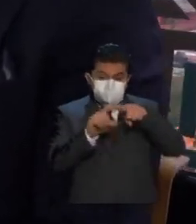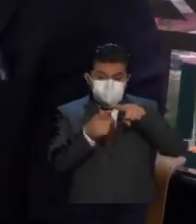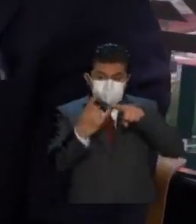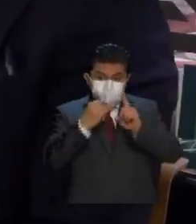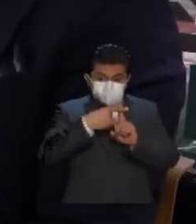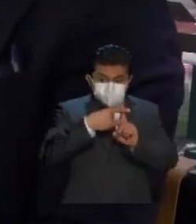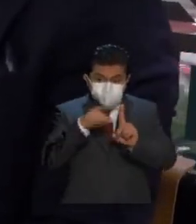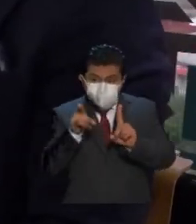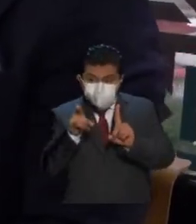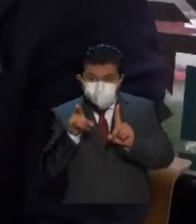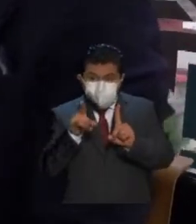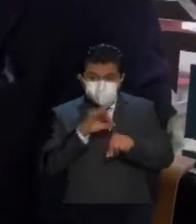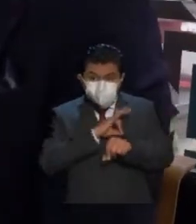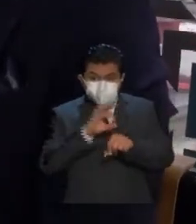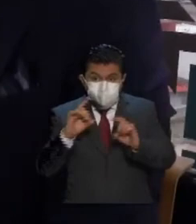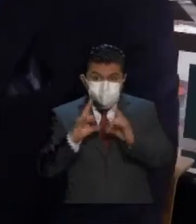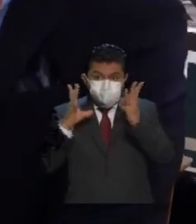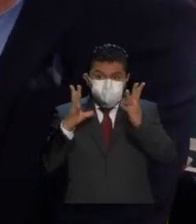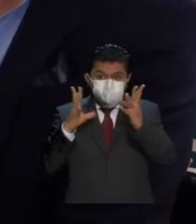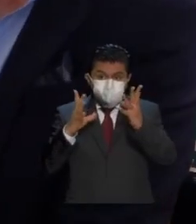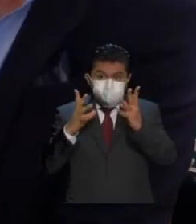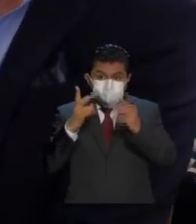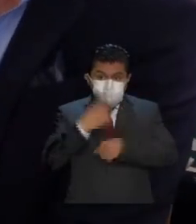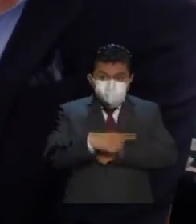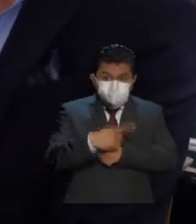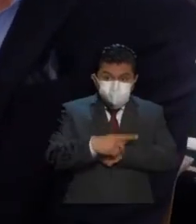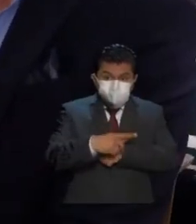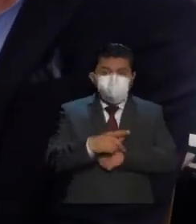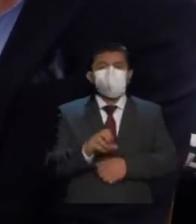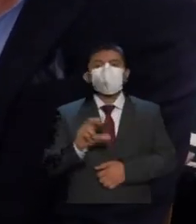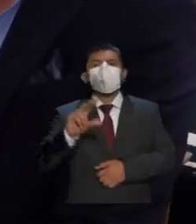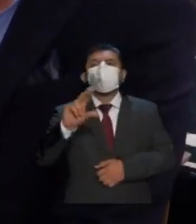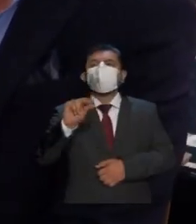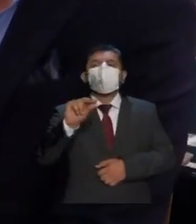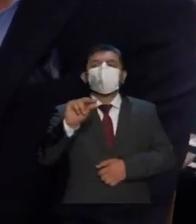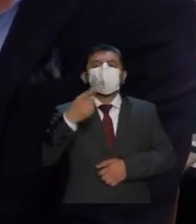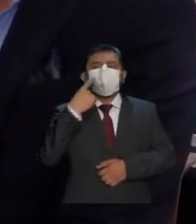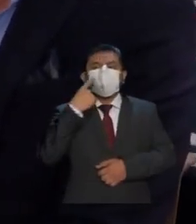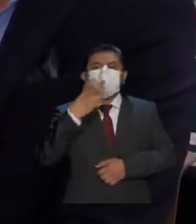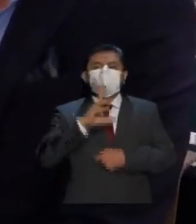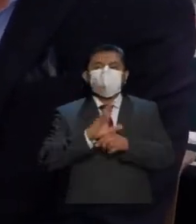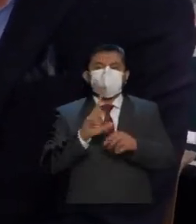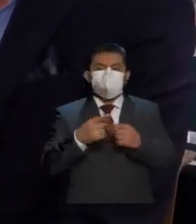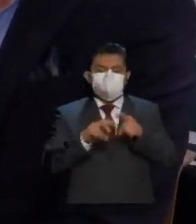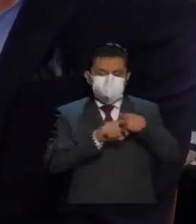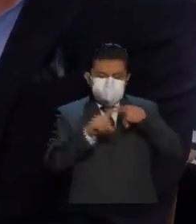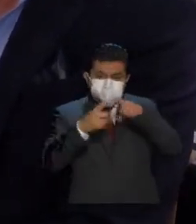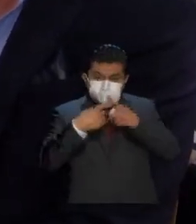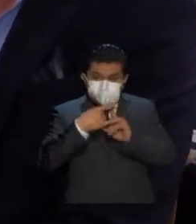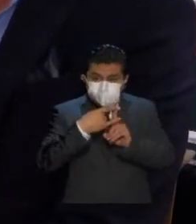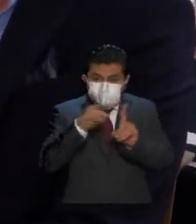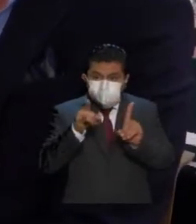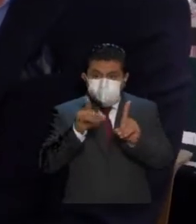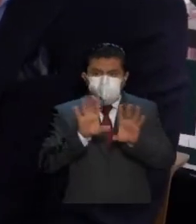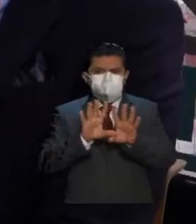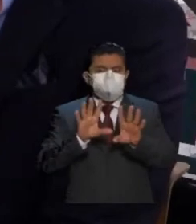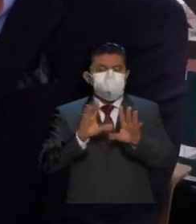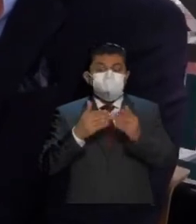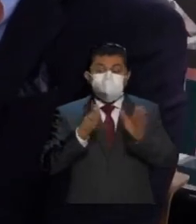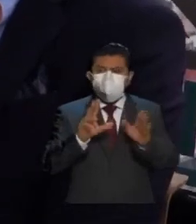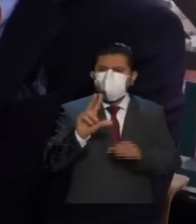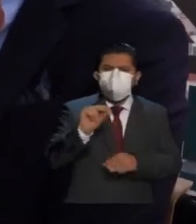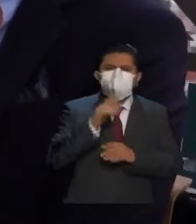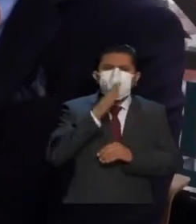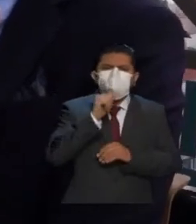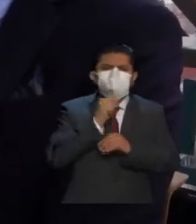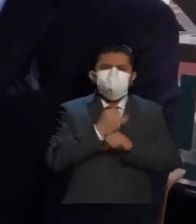en la altura? Sí, gracias, señor. No, las cabinas no se pueden abrir. Las cabinas tienen un sistema mecánico. Solamente